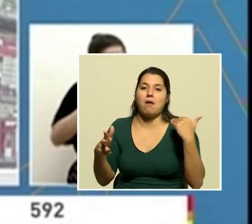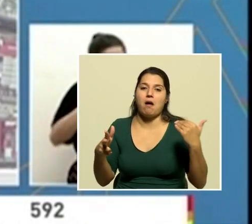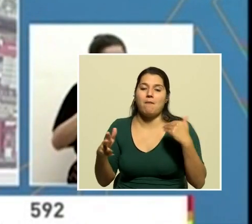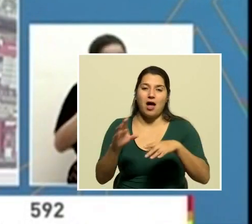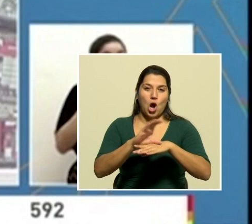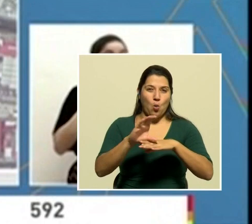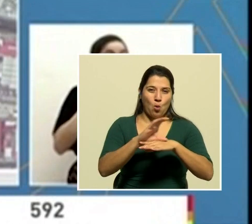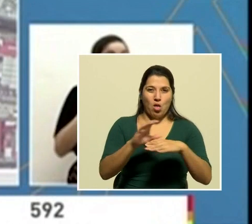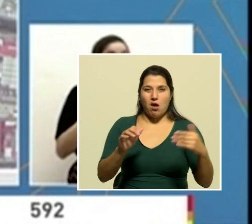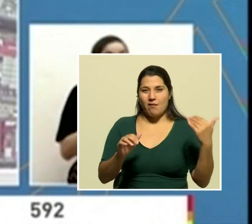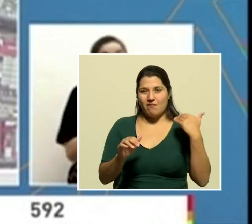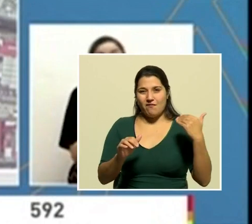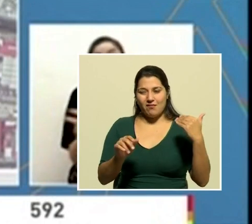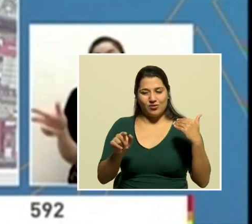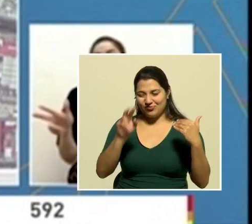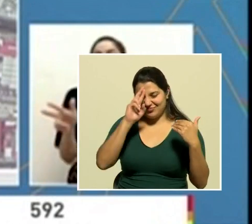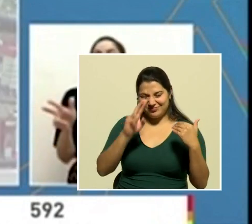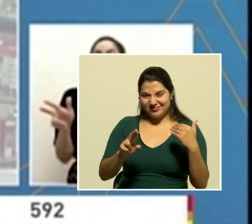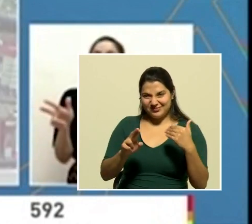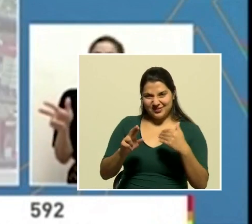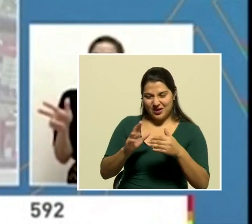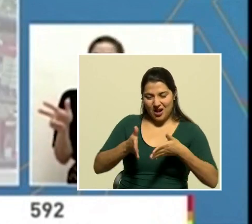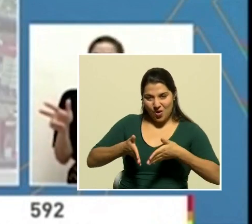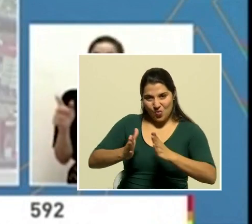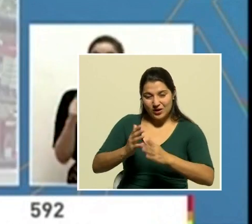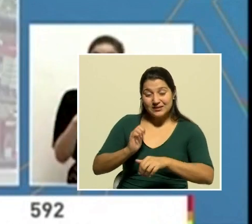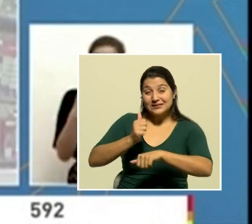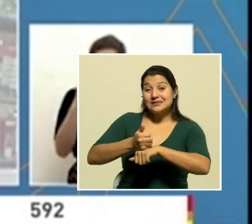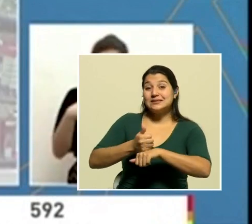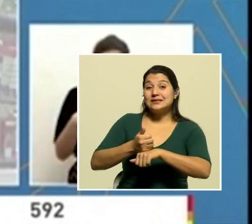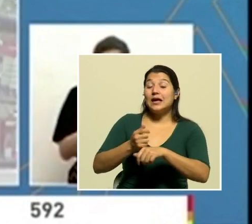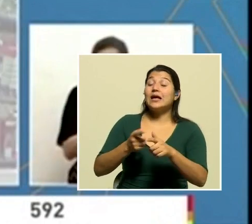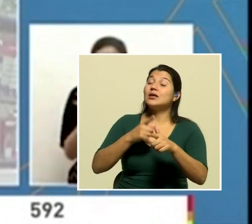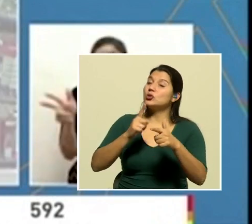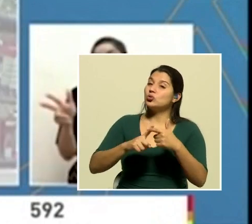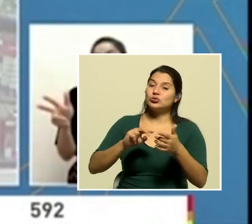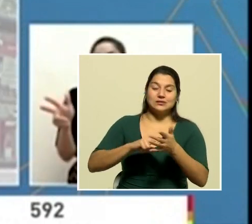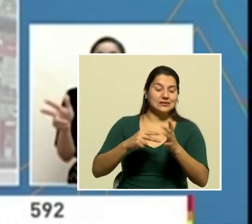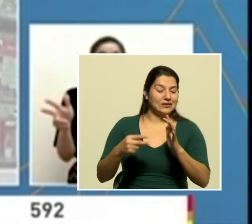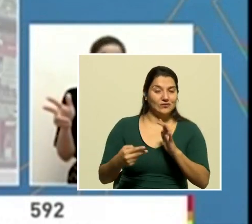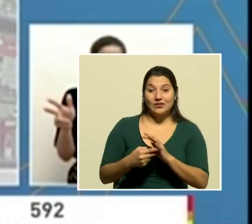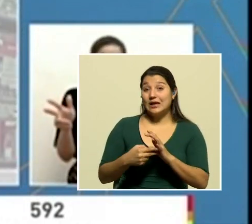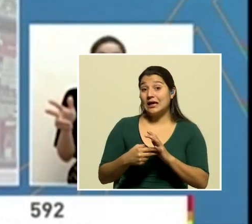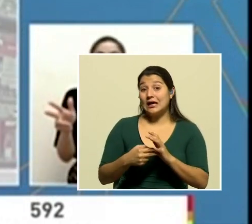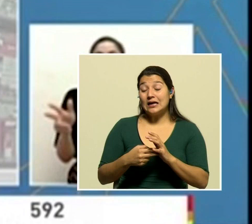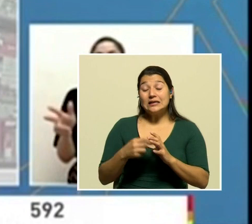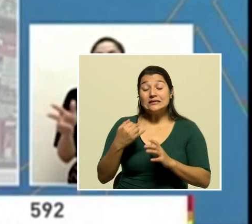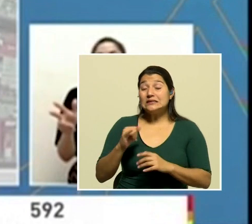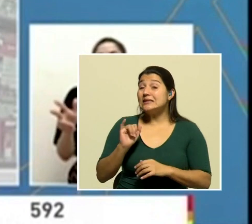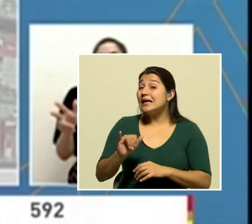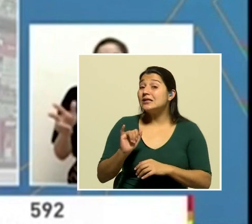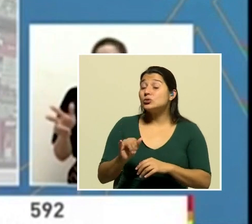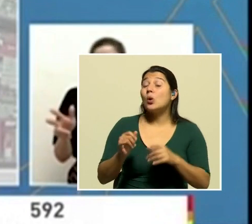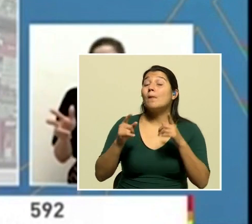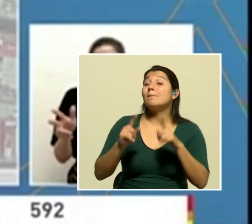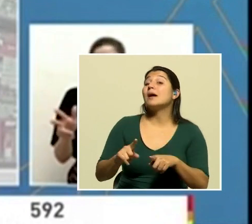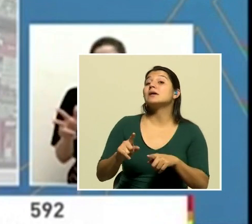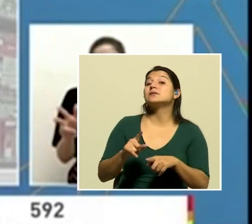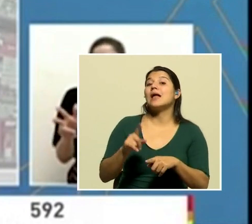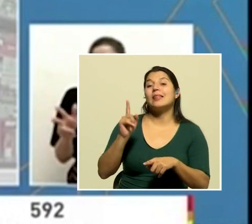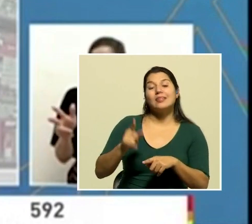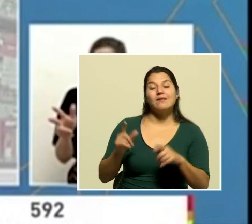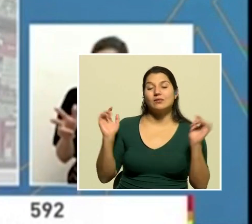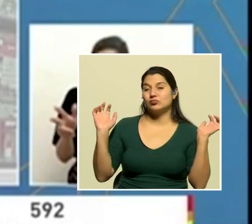sitio autorizado, lo cual implicaría pues inmediatamente una movilización de los dispositivos de seguridad o de emergencia